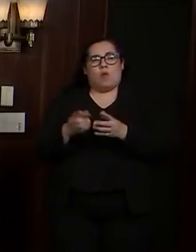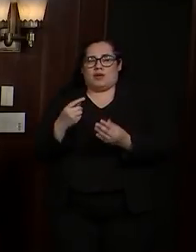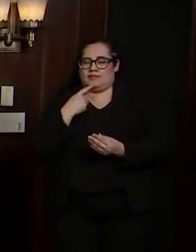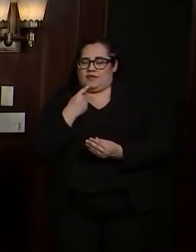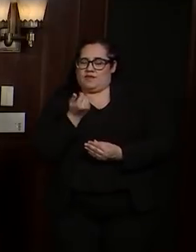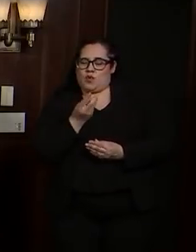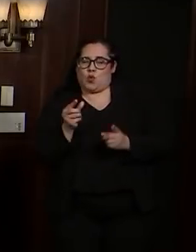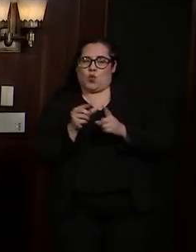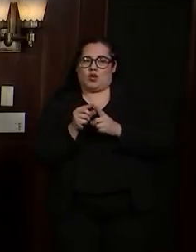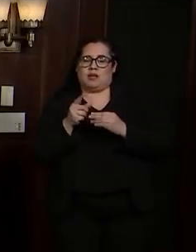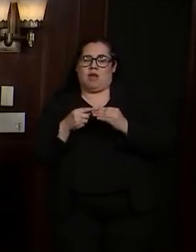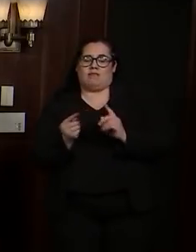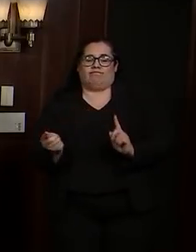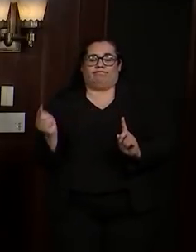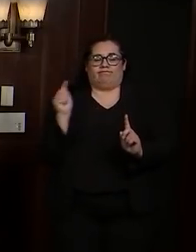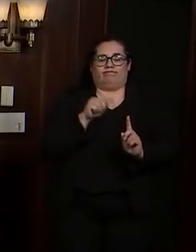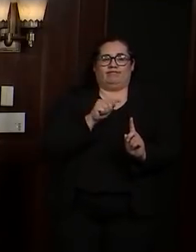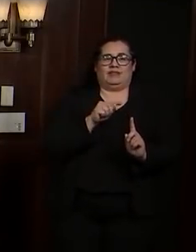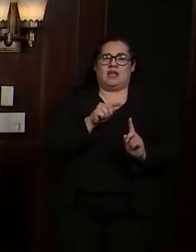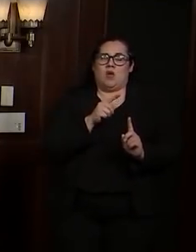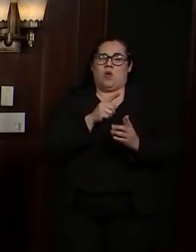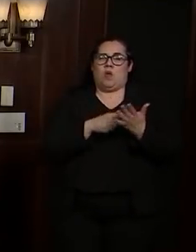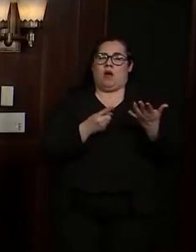unas palabras acerca del